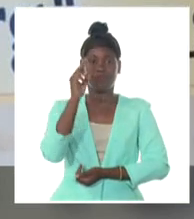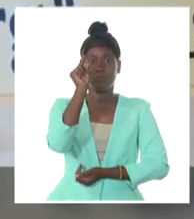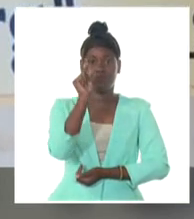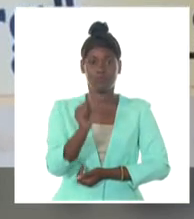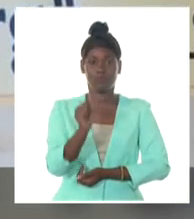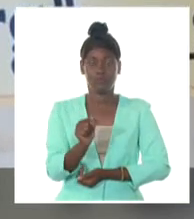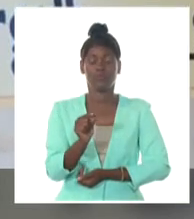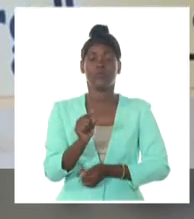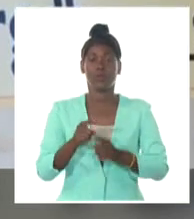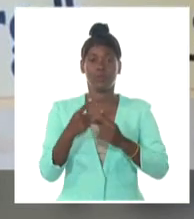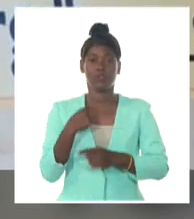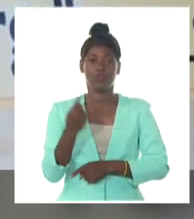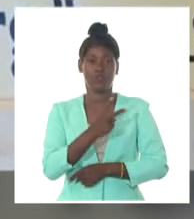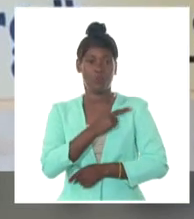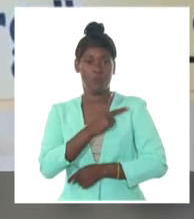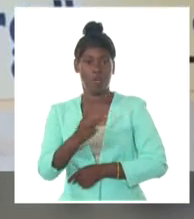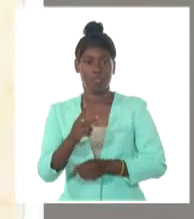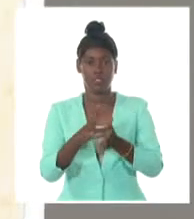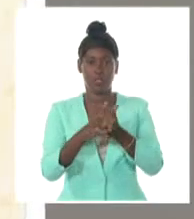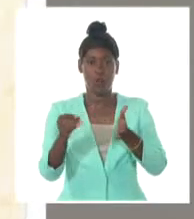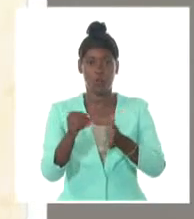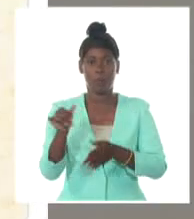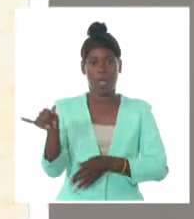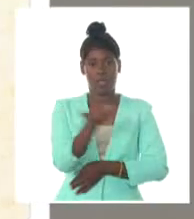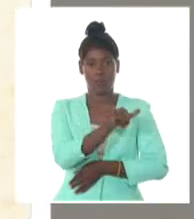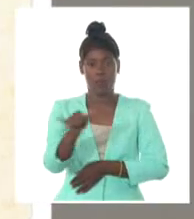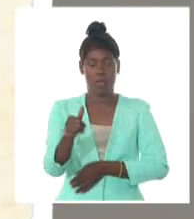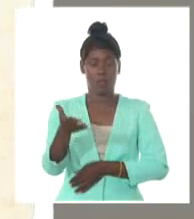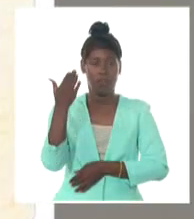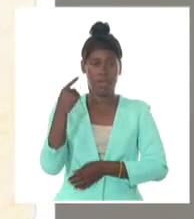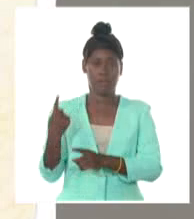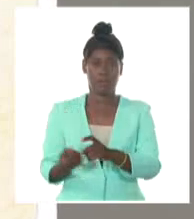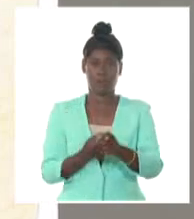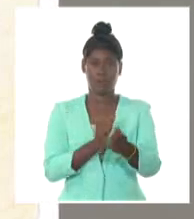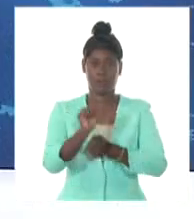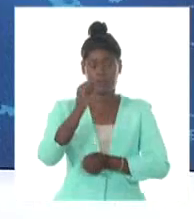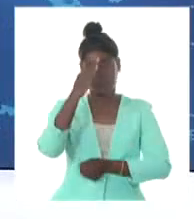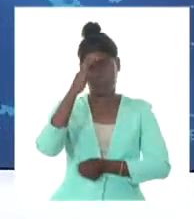resistencia, la valentía y la vergüenza de los cubanos.